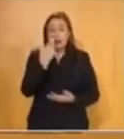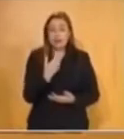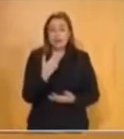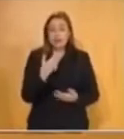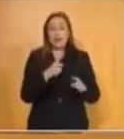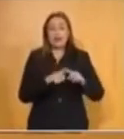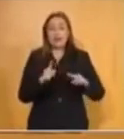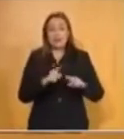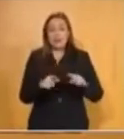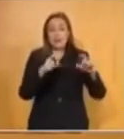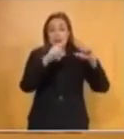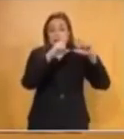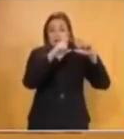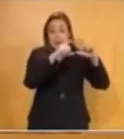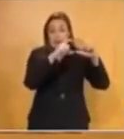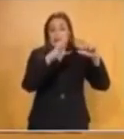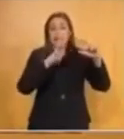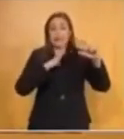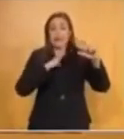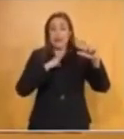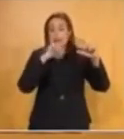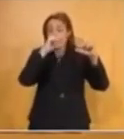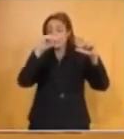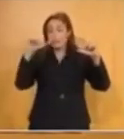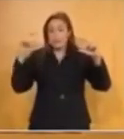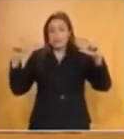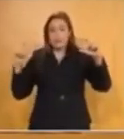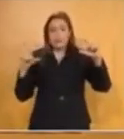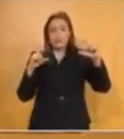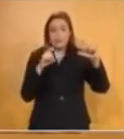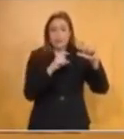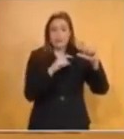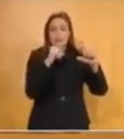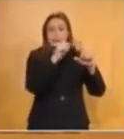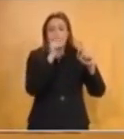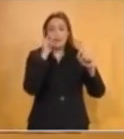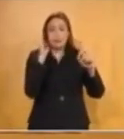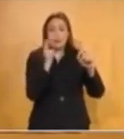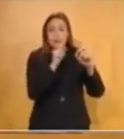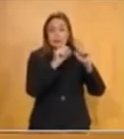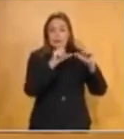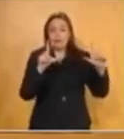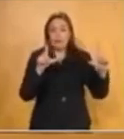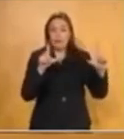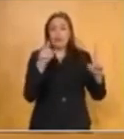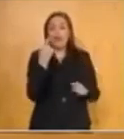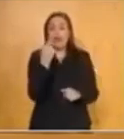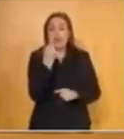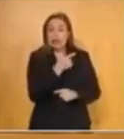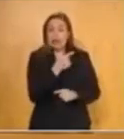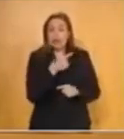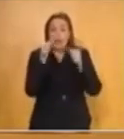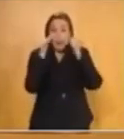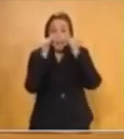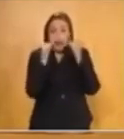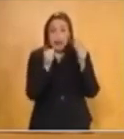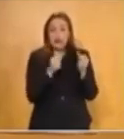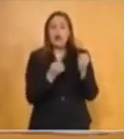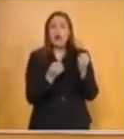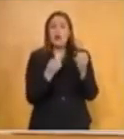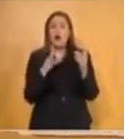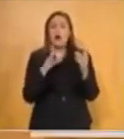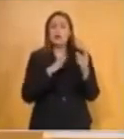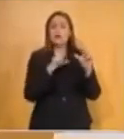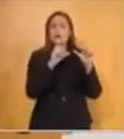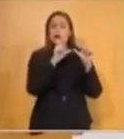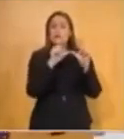of panels, the kind of comic strip that we have in the screen. In this comic strip, pay attention, how many panels do